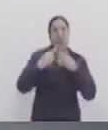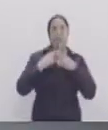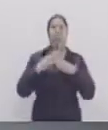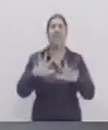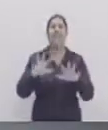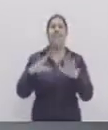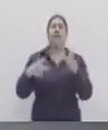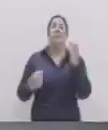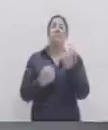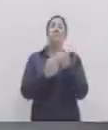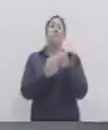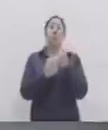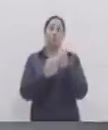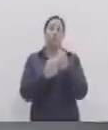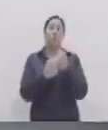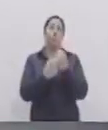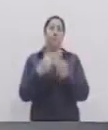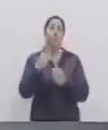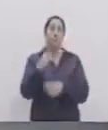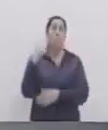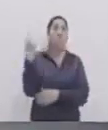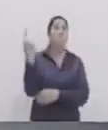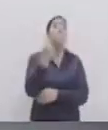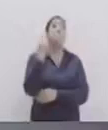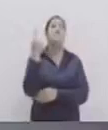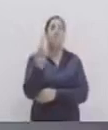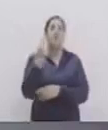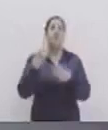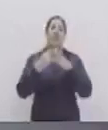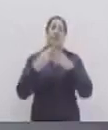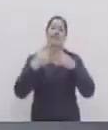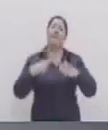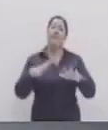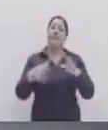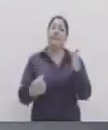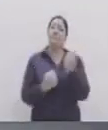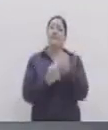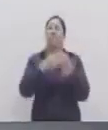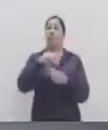apoyo que usted dice, ¿verdad? ¿Qué importancia le podríamos dar a una